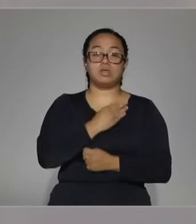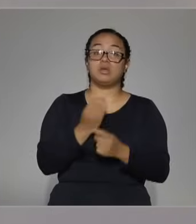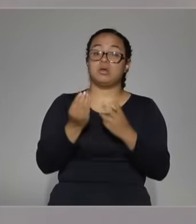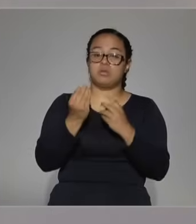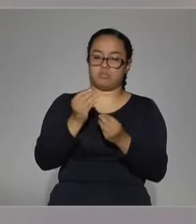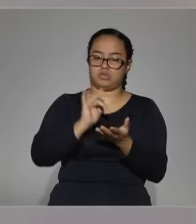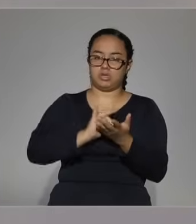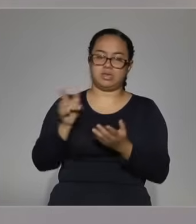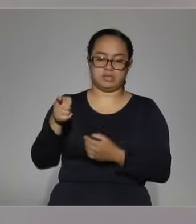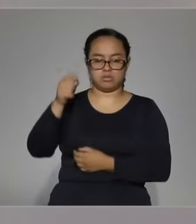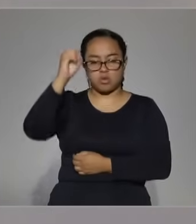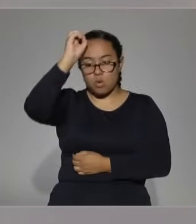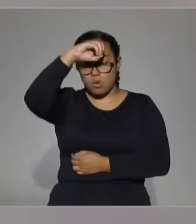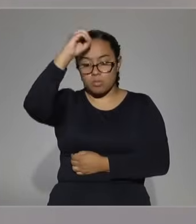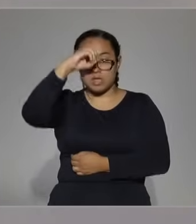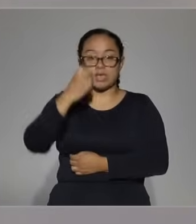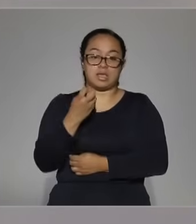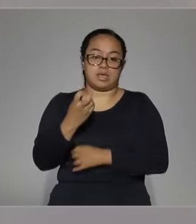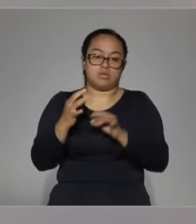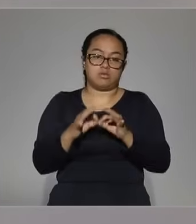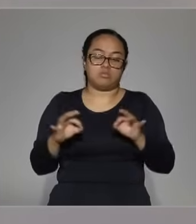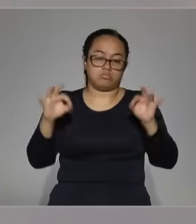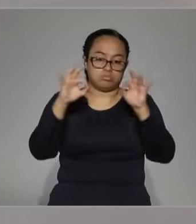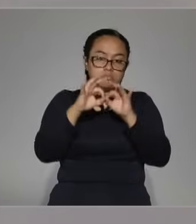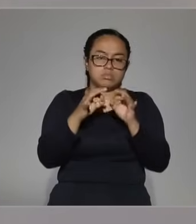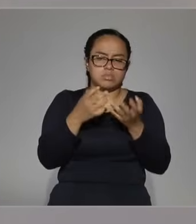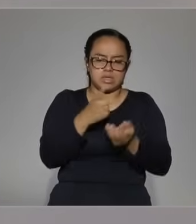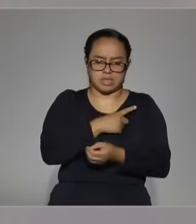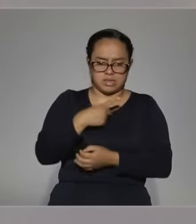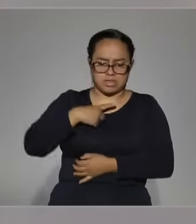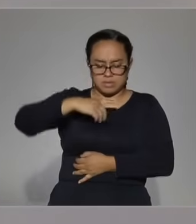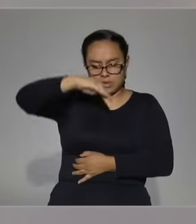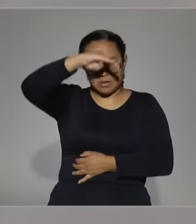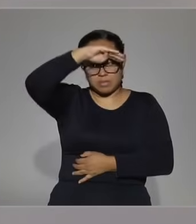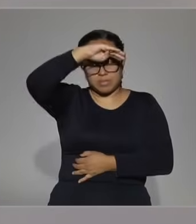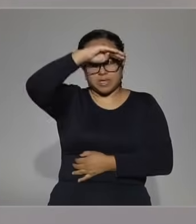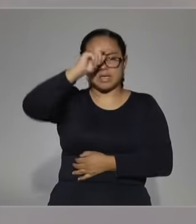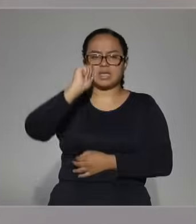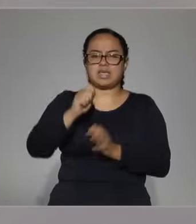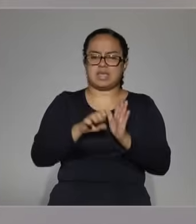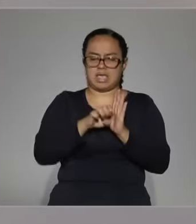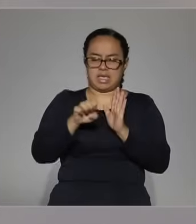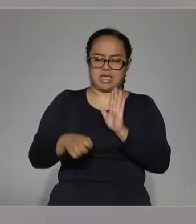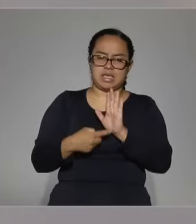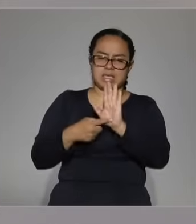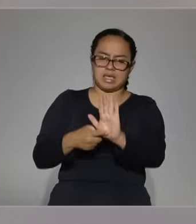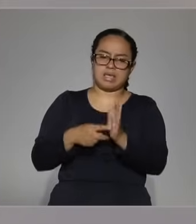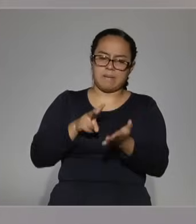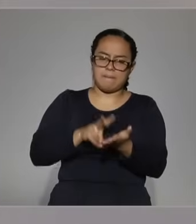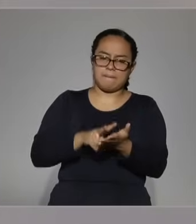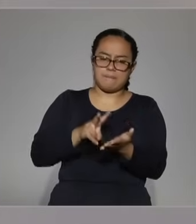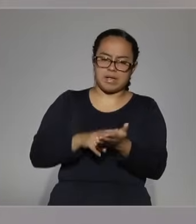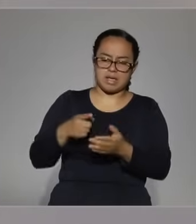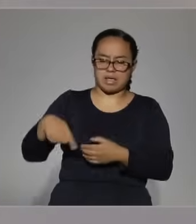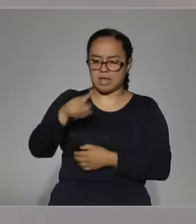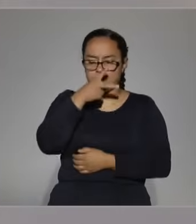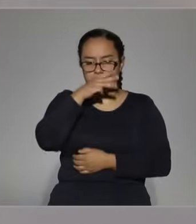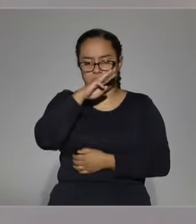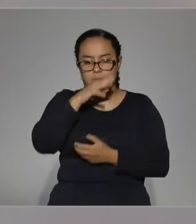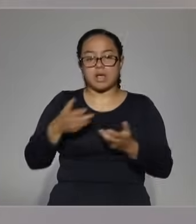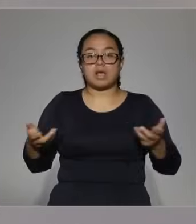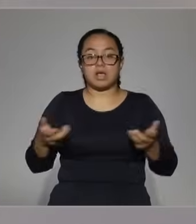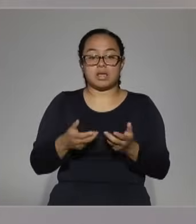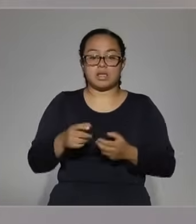por tu opinión, porque justo de esto se trata de, pues también tiene que ver con el ejemplo de los valores que pueden poner los papás. Y